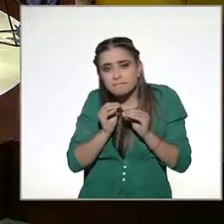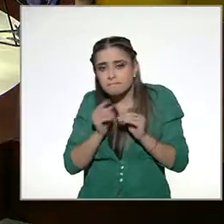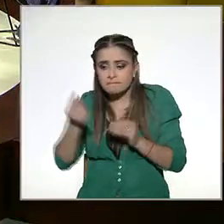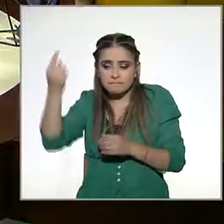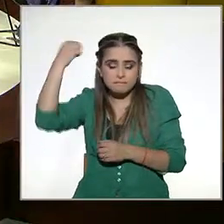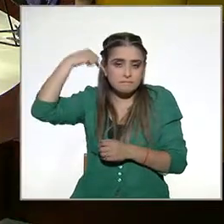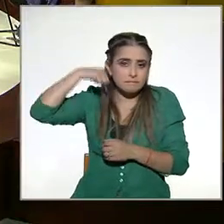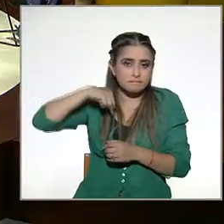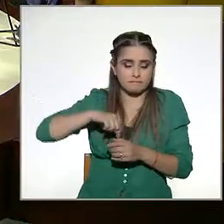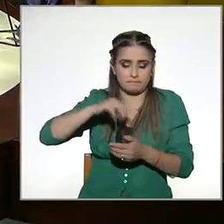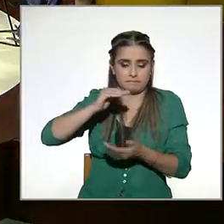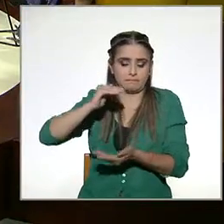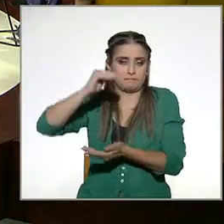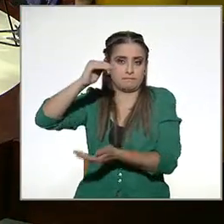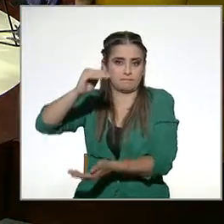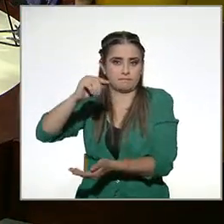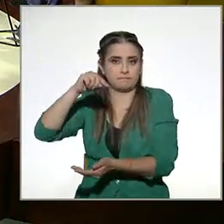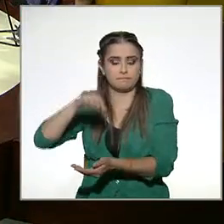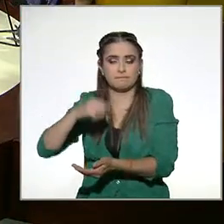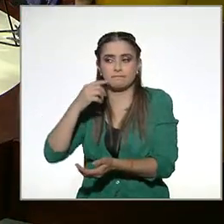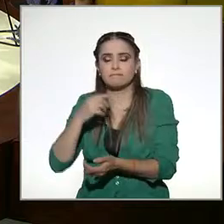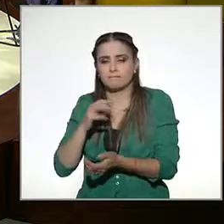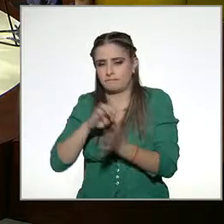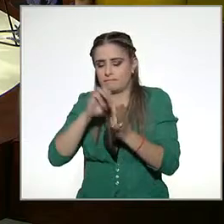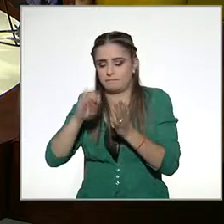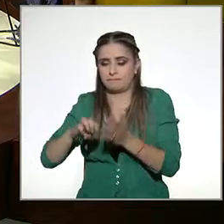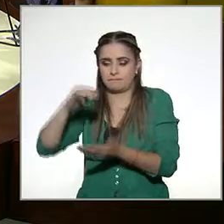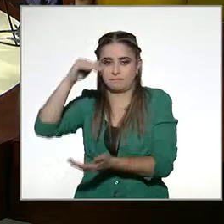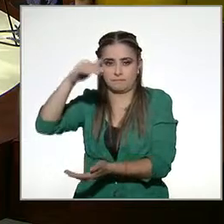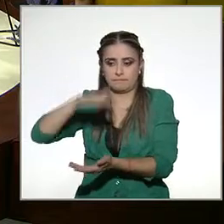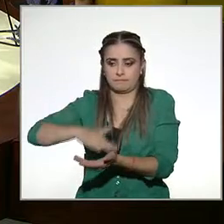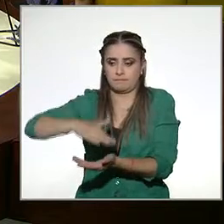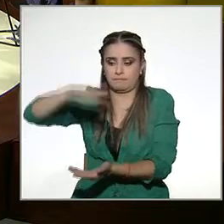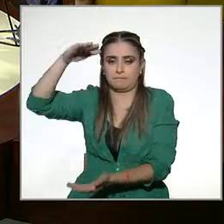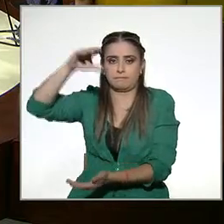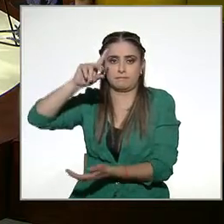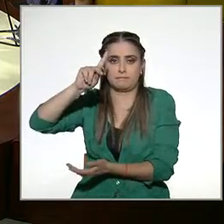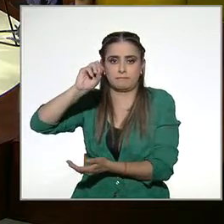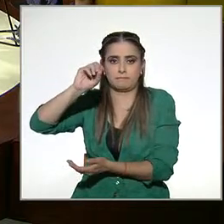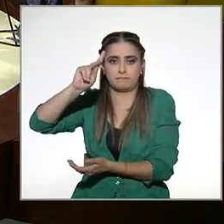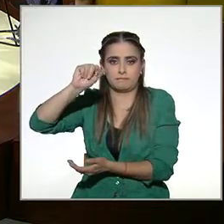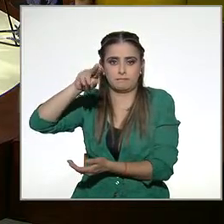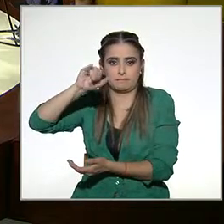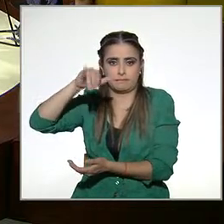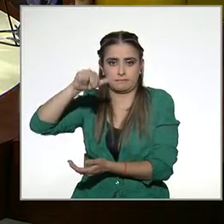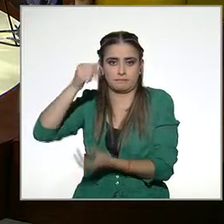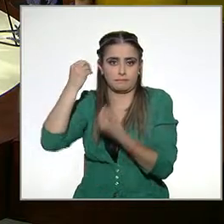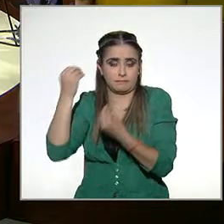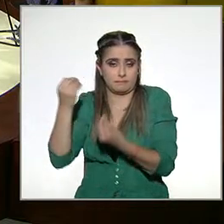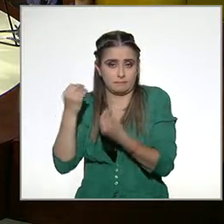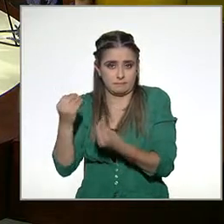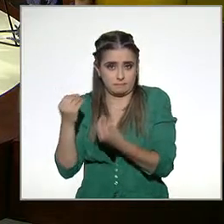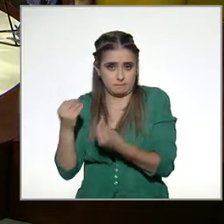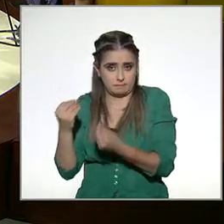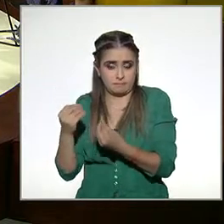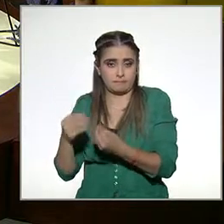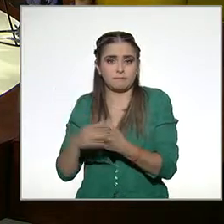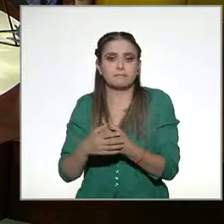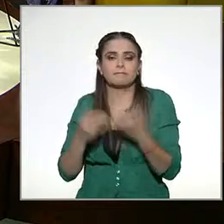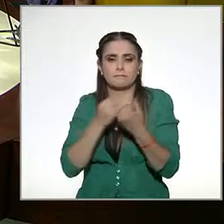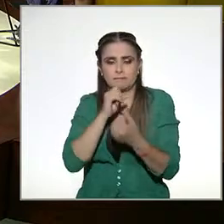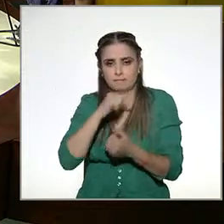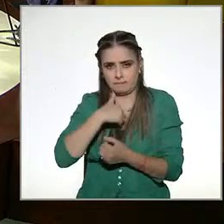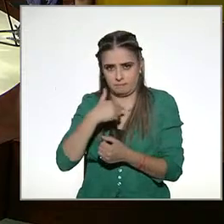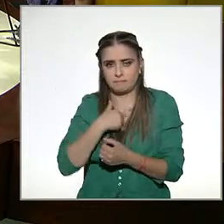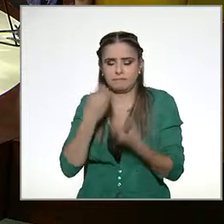le ponemos un botecito, digamos que los introvertidos, su botecito lo tienen casi lleno. Y entonces cuando vamos, porque yo además me considero